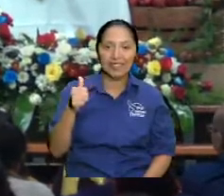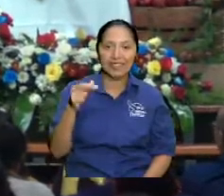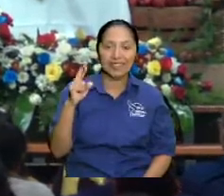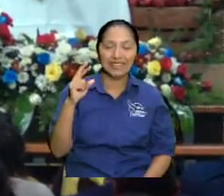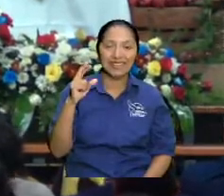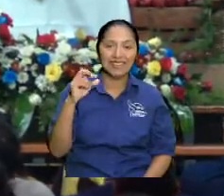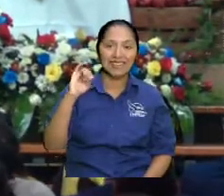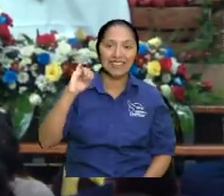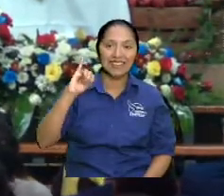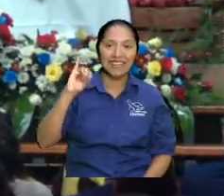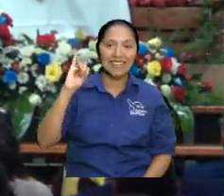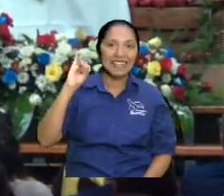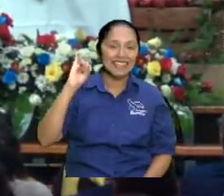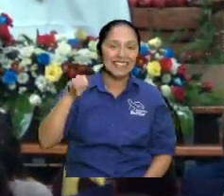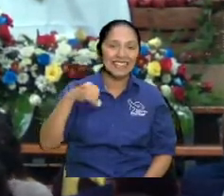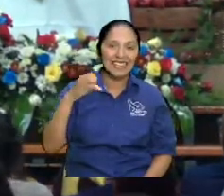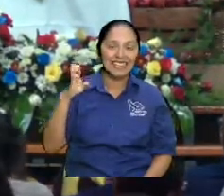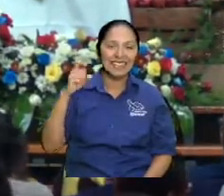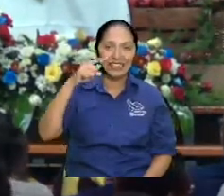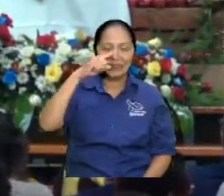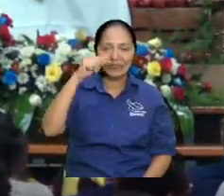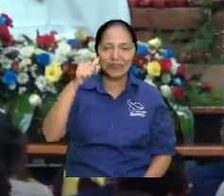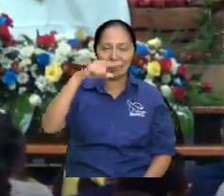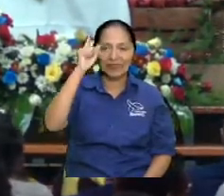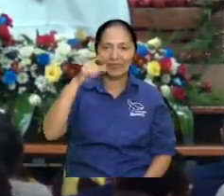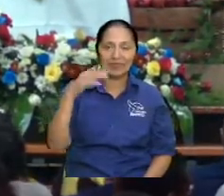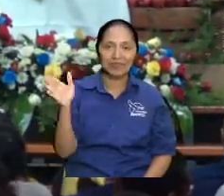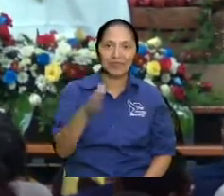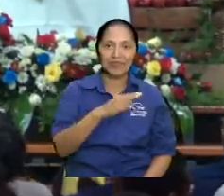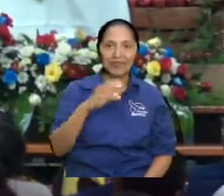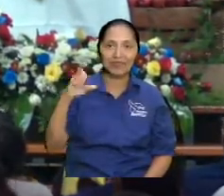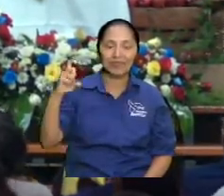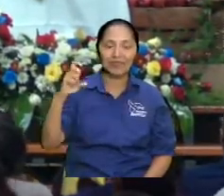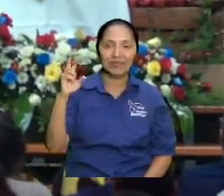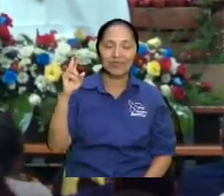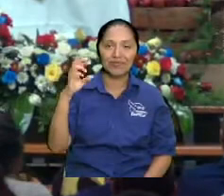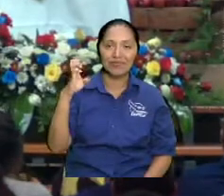digan amén, hermano Sergio, dele, es duro. Pero mire, pues.